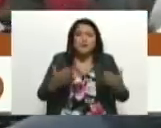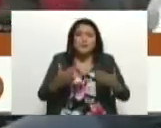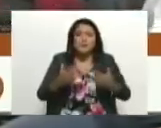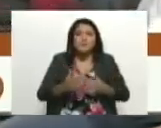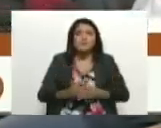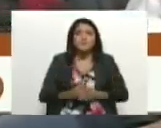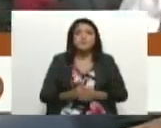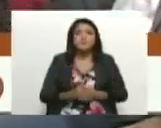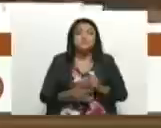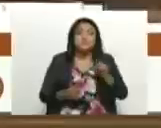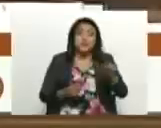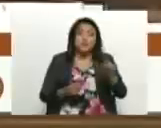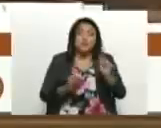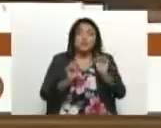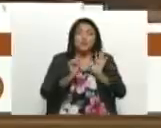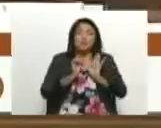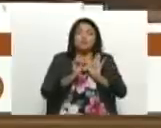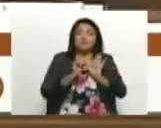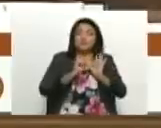fundamental,